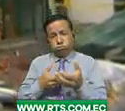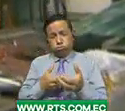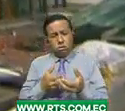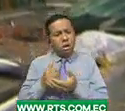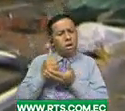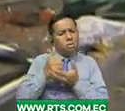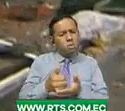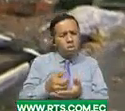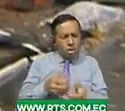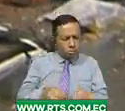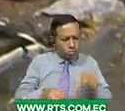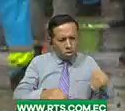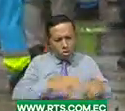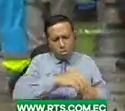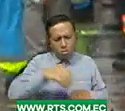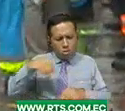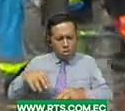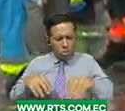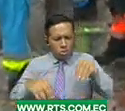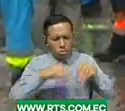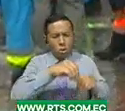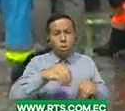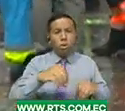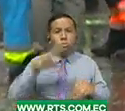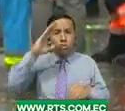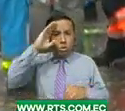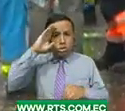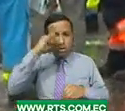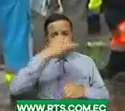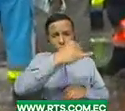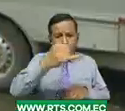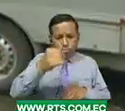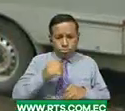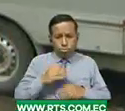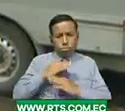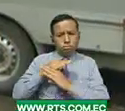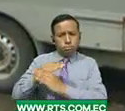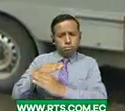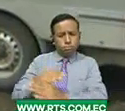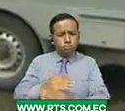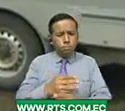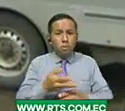escombros, mientras que la policía acordonó el área e hizo el levantamiento de